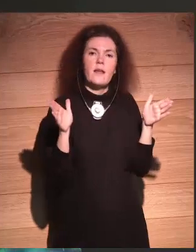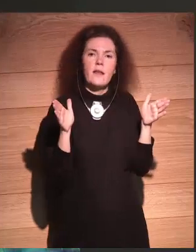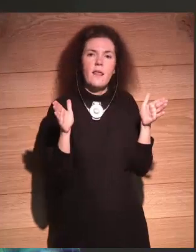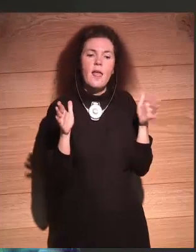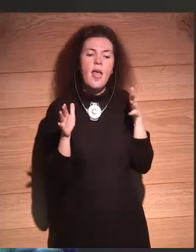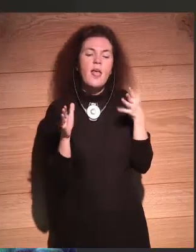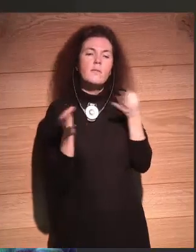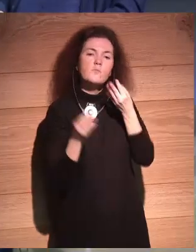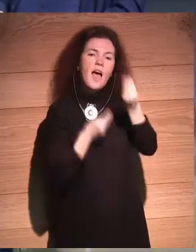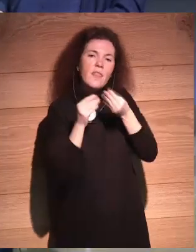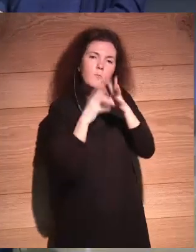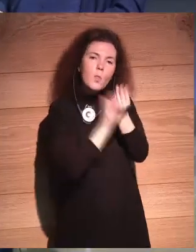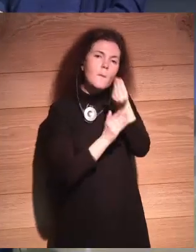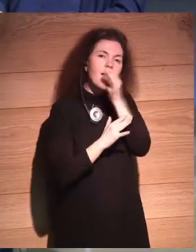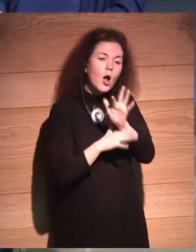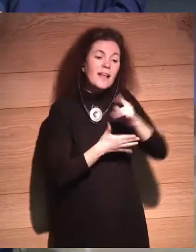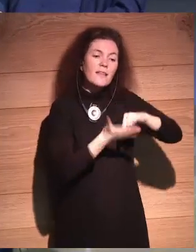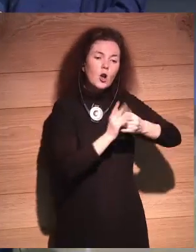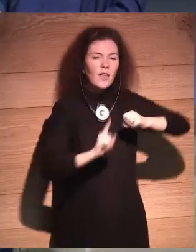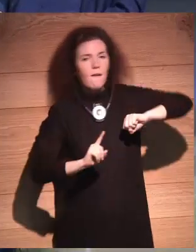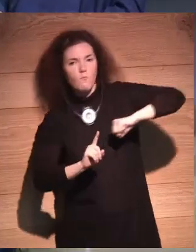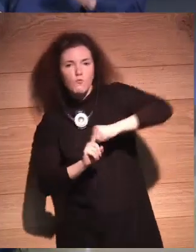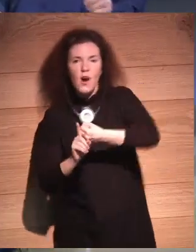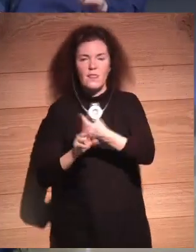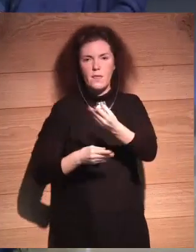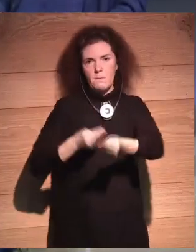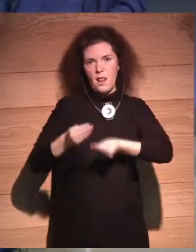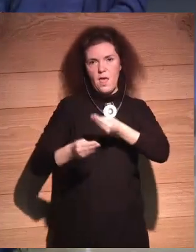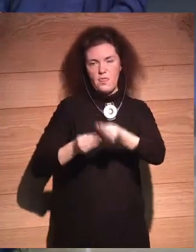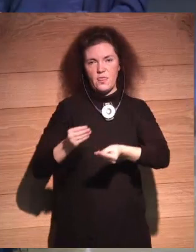ello. Yo creo que la tecnología nos forzará a hacerlo.